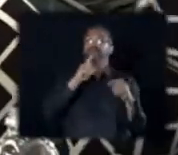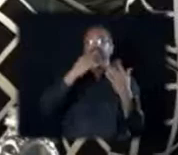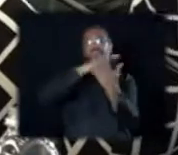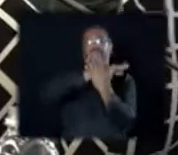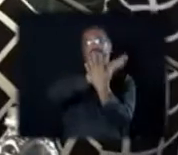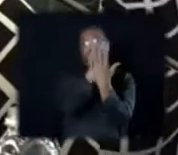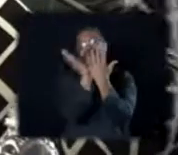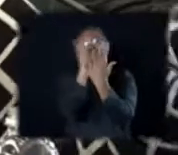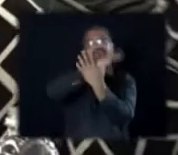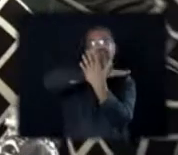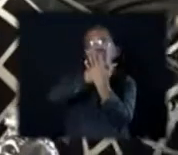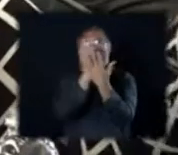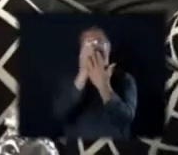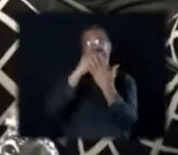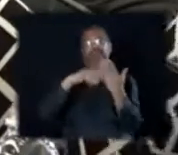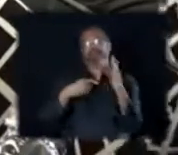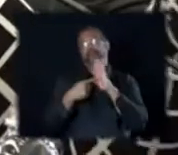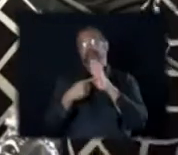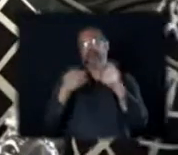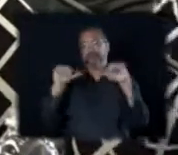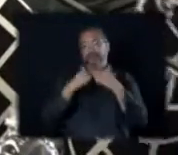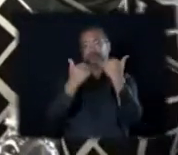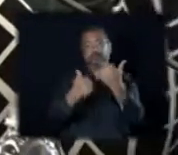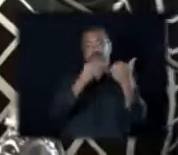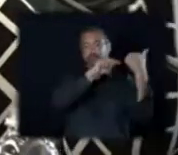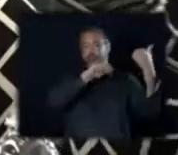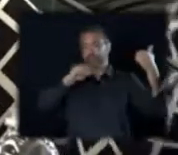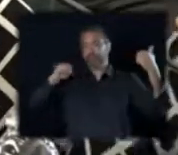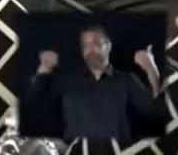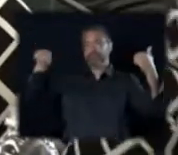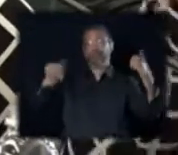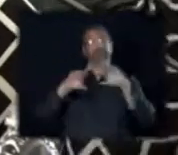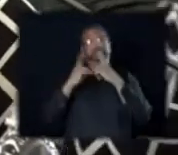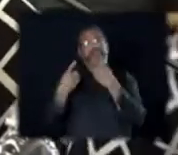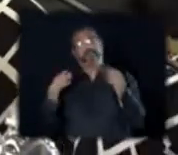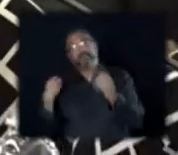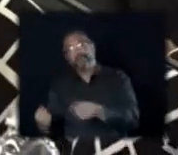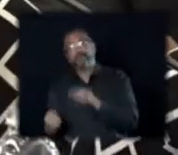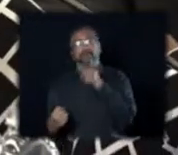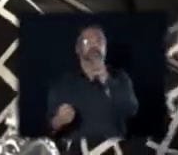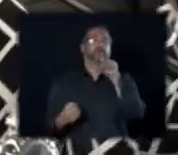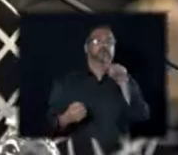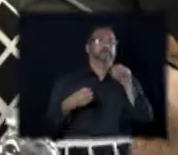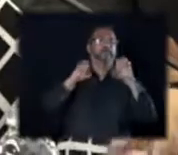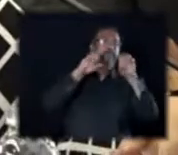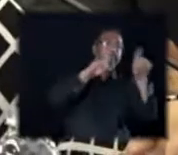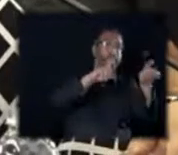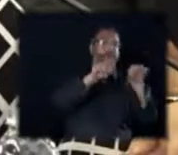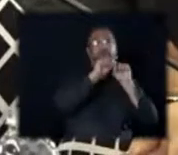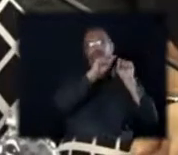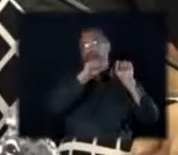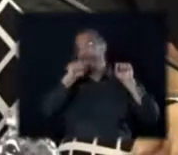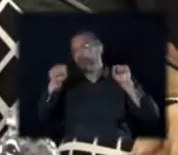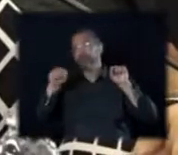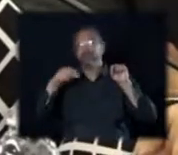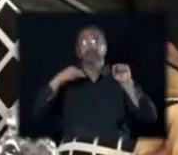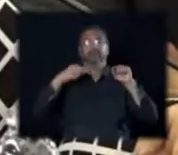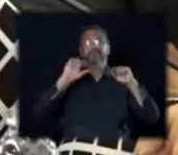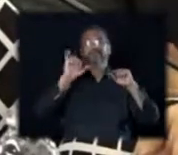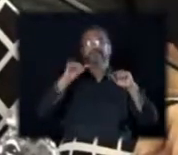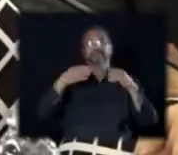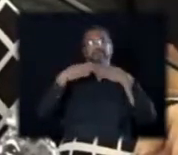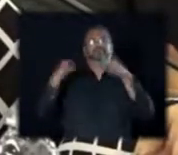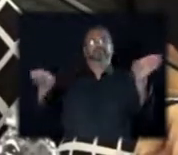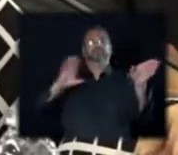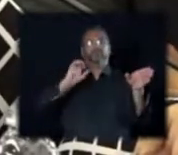autonomía fiscal y es un espectro que comienza con las agencias de gobierno que pagan, por ejemplo, el Departamento de Educación, de Salud, y